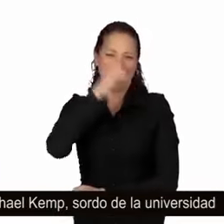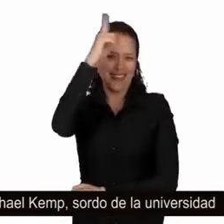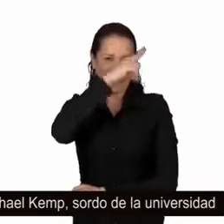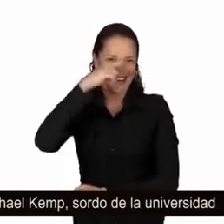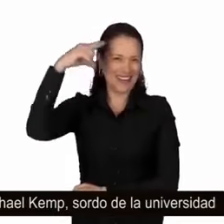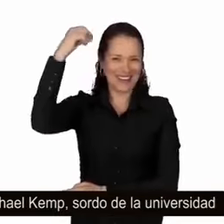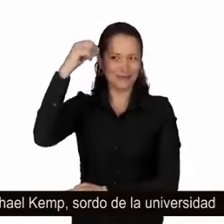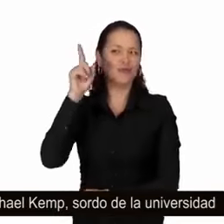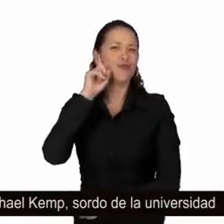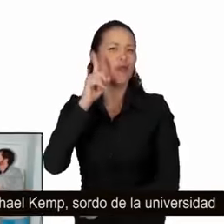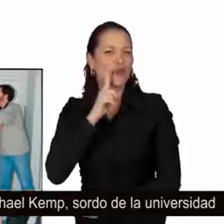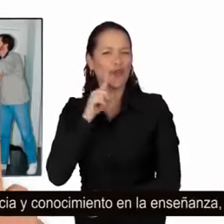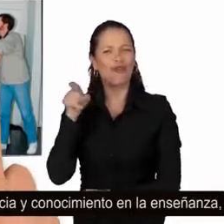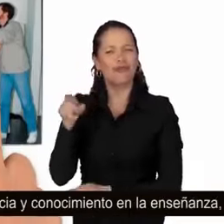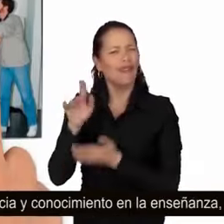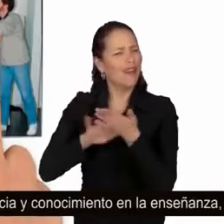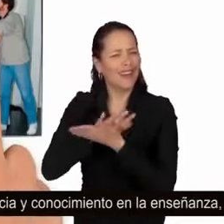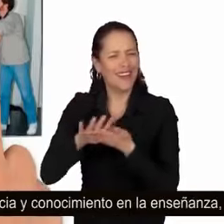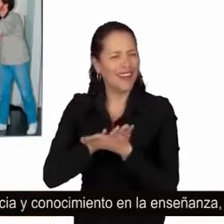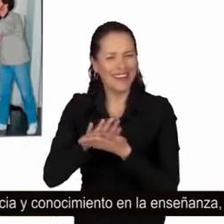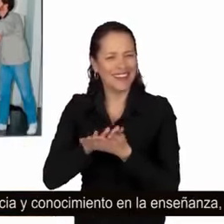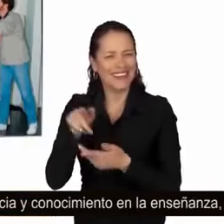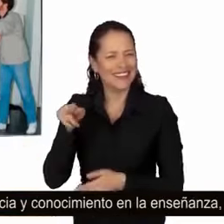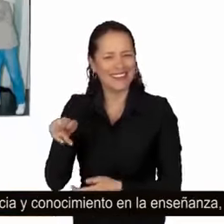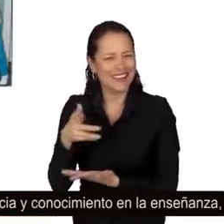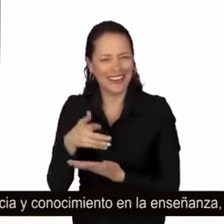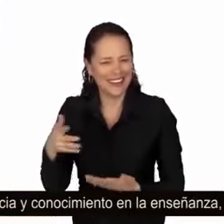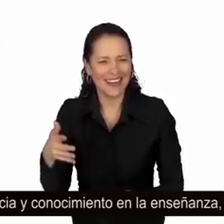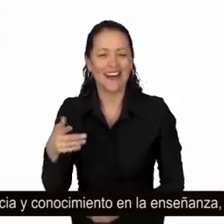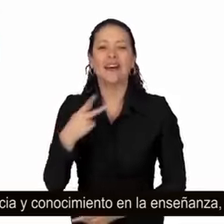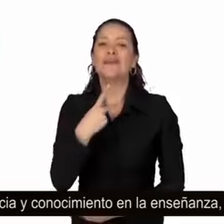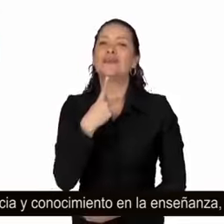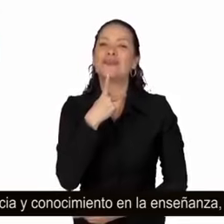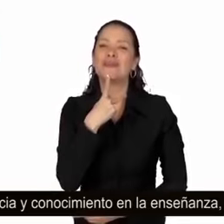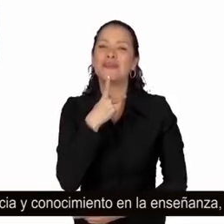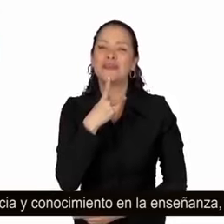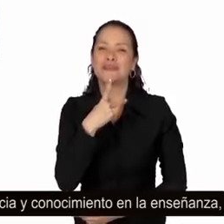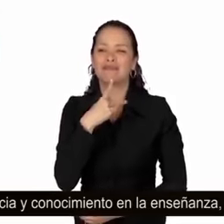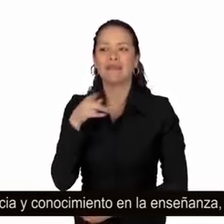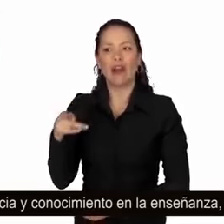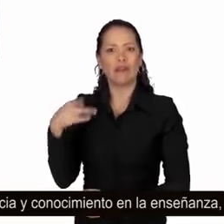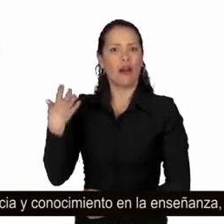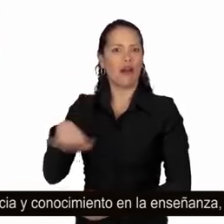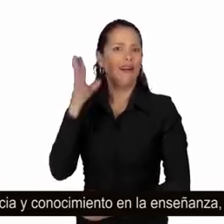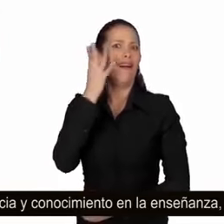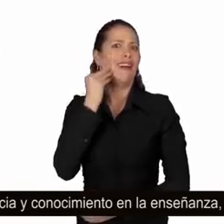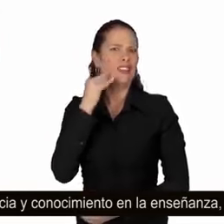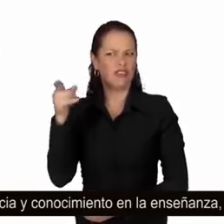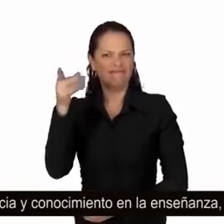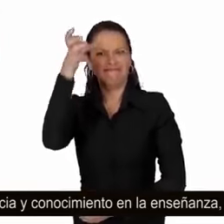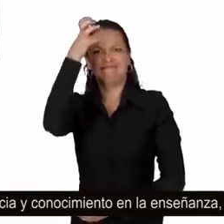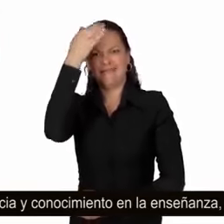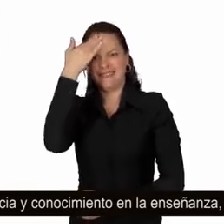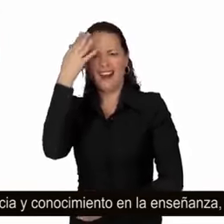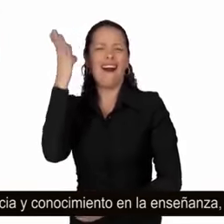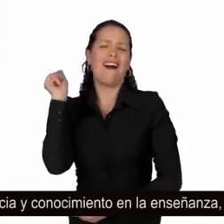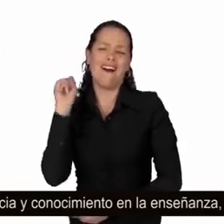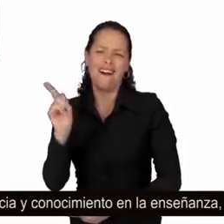sordo de la Universidad de Gallagher, viniera, pues tenía experiencia y conocimiento en la enseñanza.